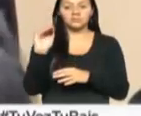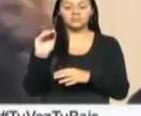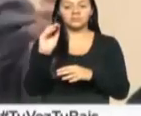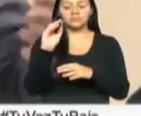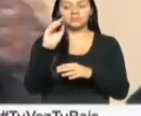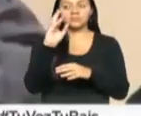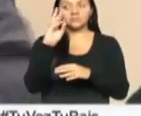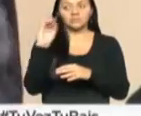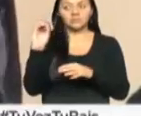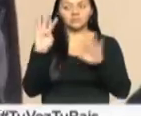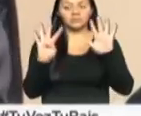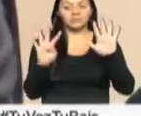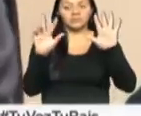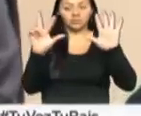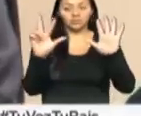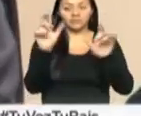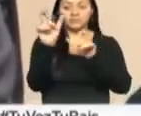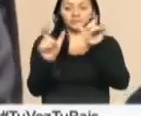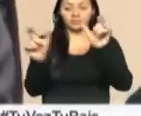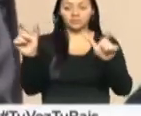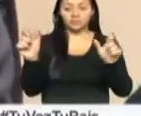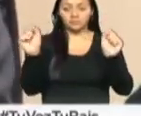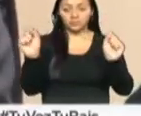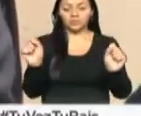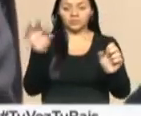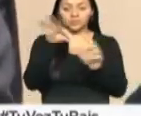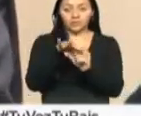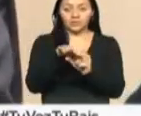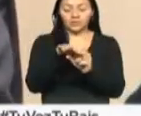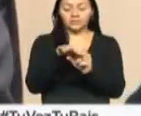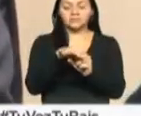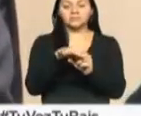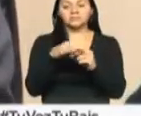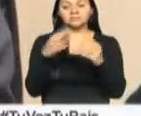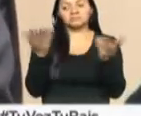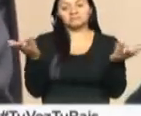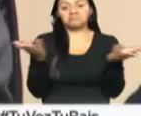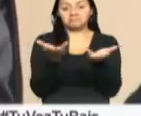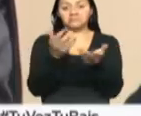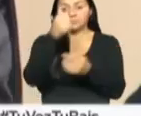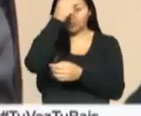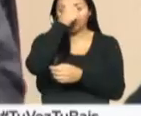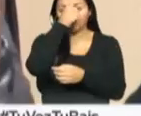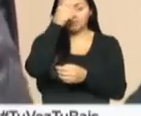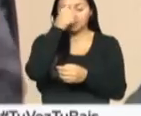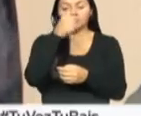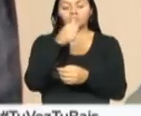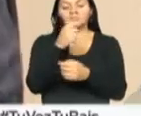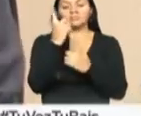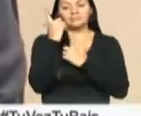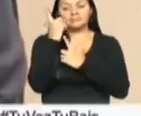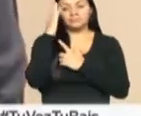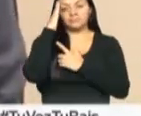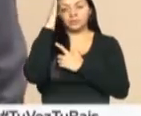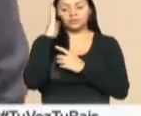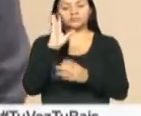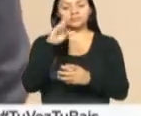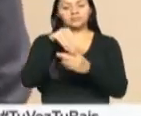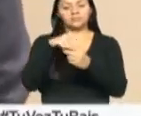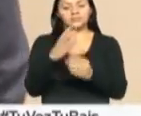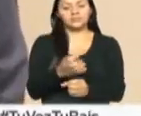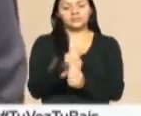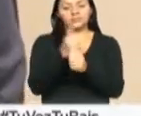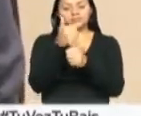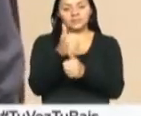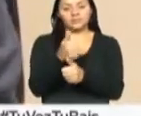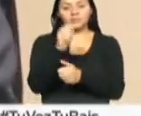12.816.698 electores que estarán dado cita para que estén habilitados y puedan sufragar en paz. Tenemos casi 41 mil